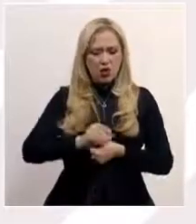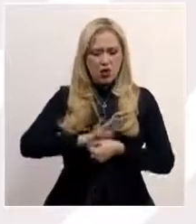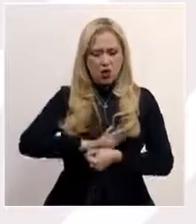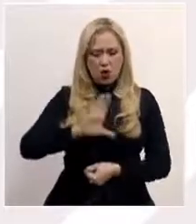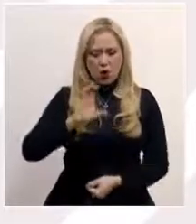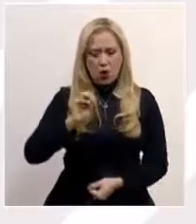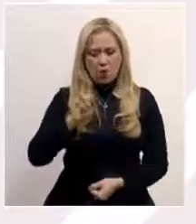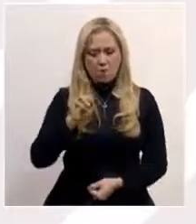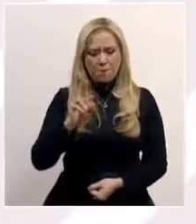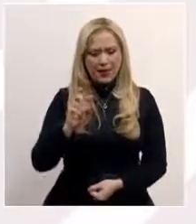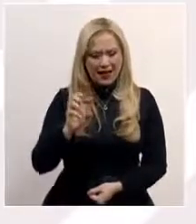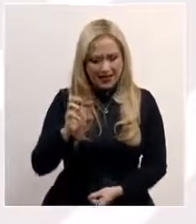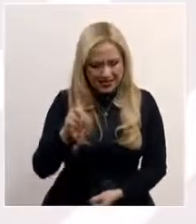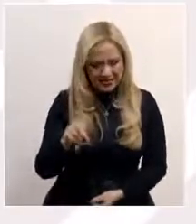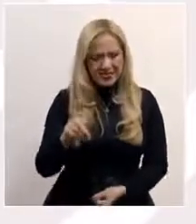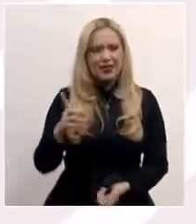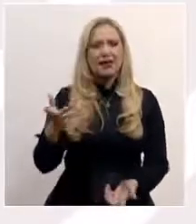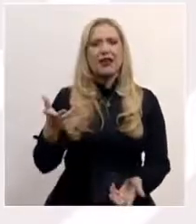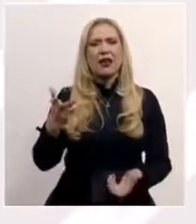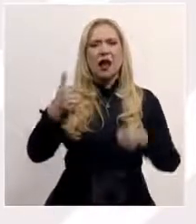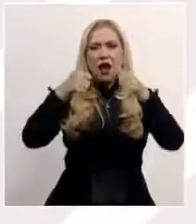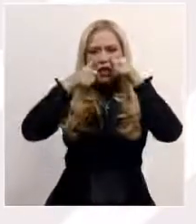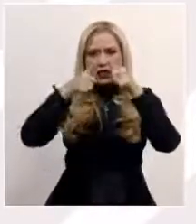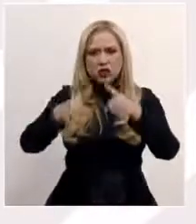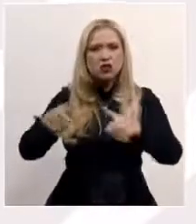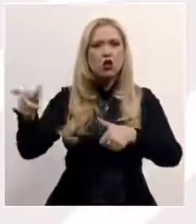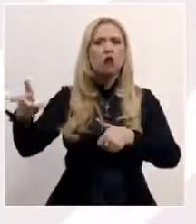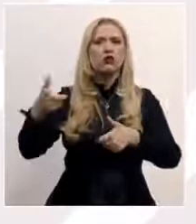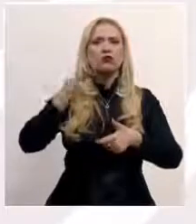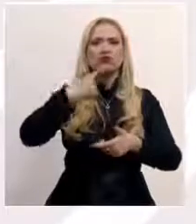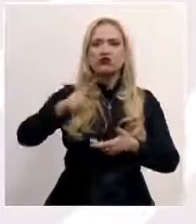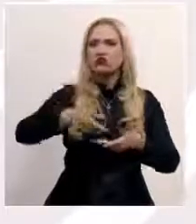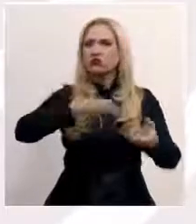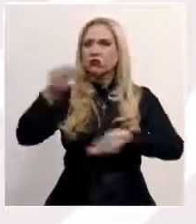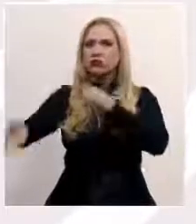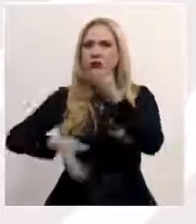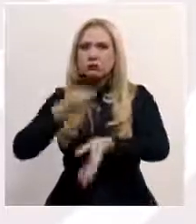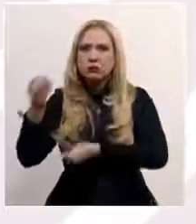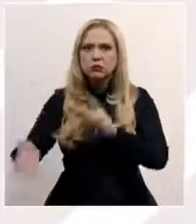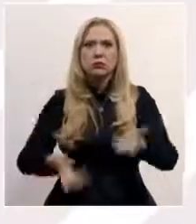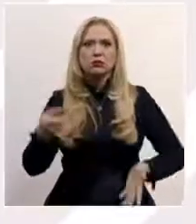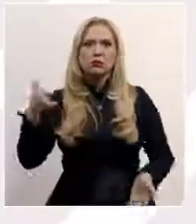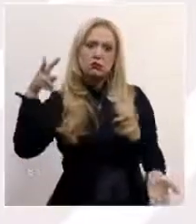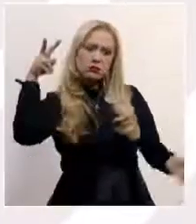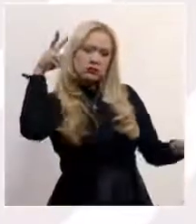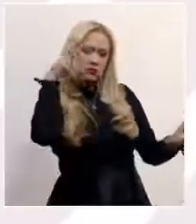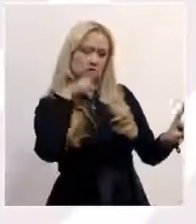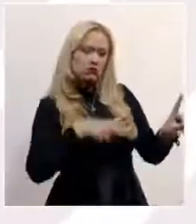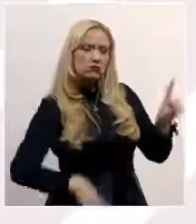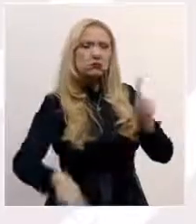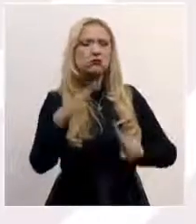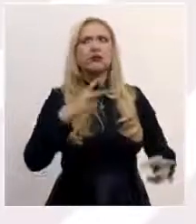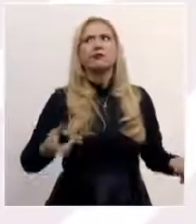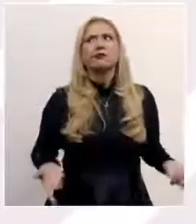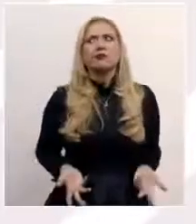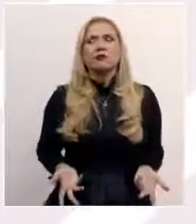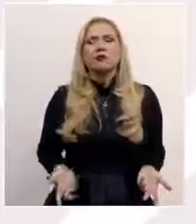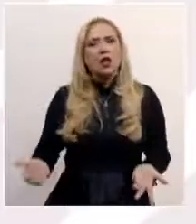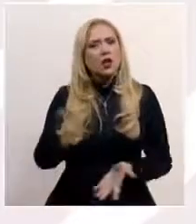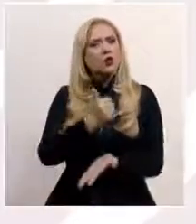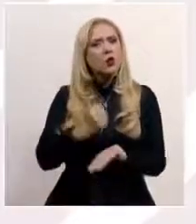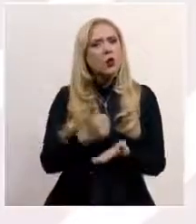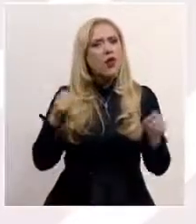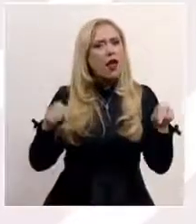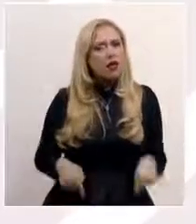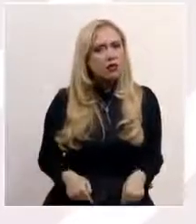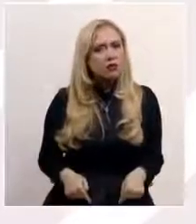desde el área de atención, las denuncias que se reciben y un poco, pues, esta perspectiva de la ciudad